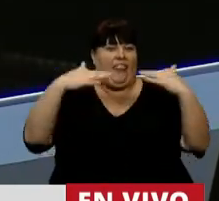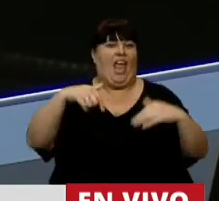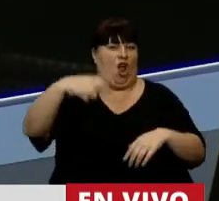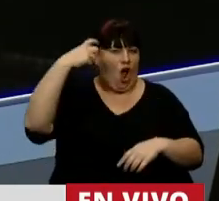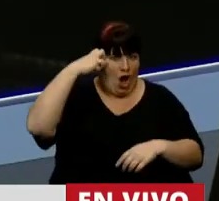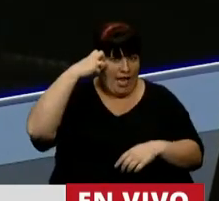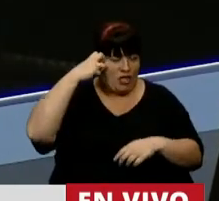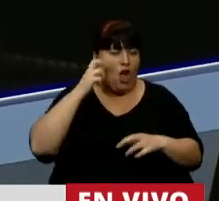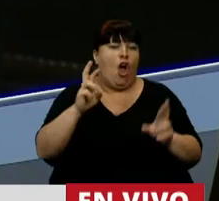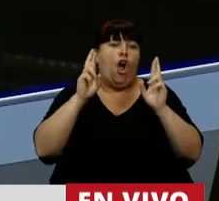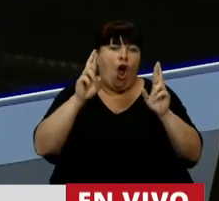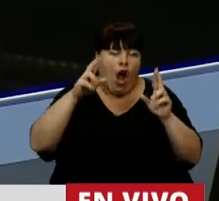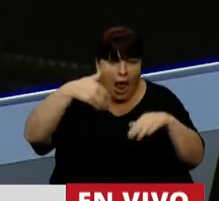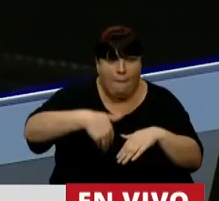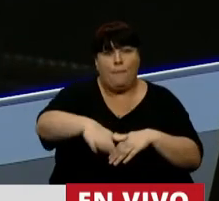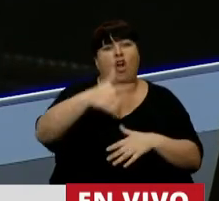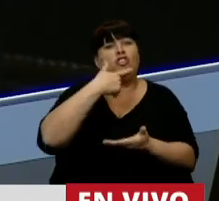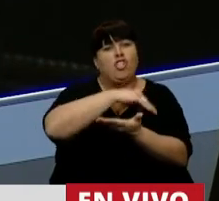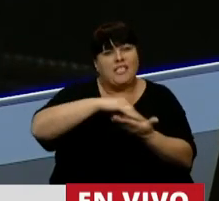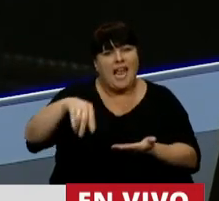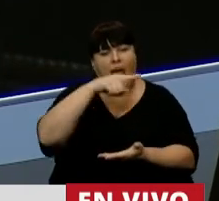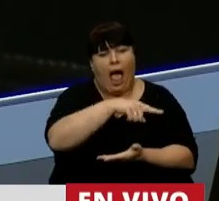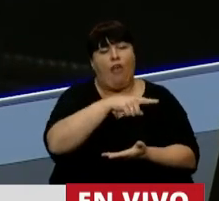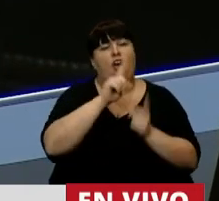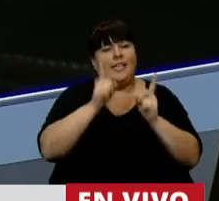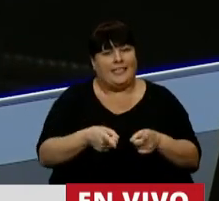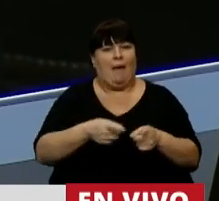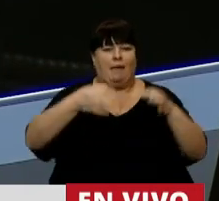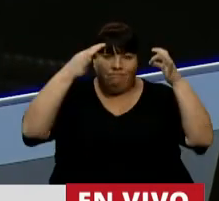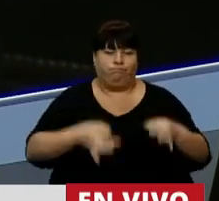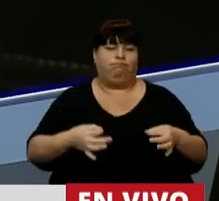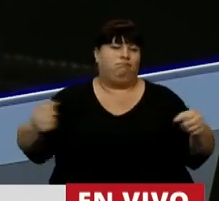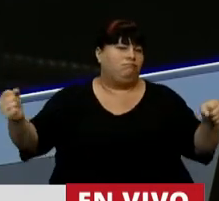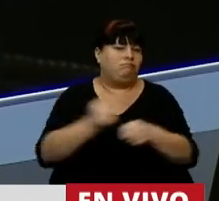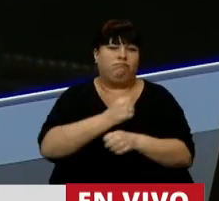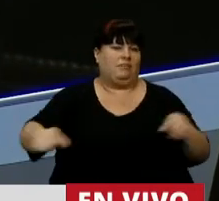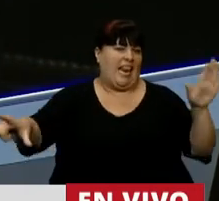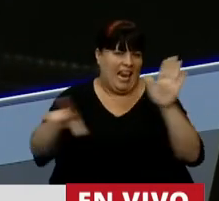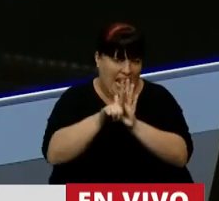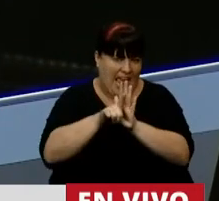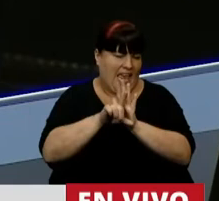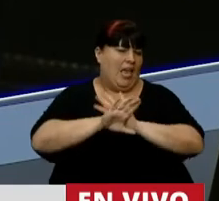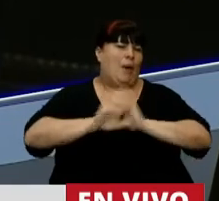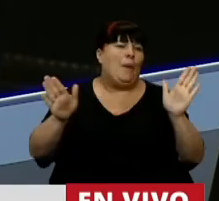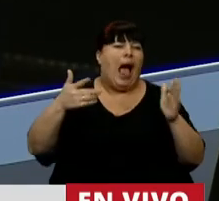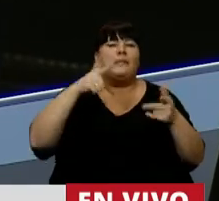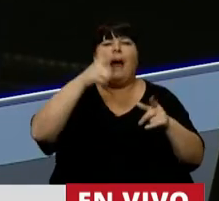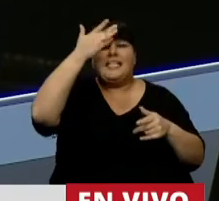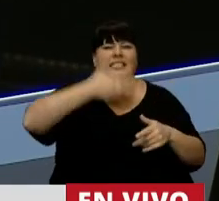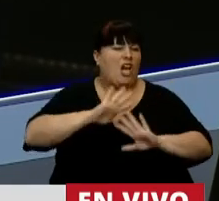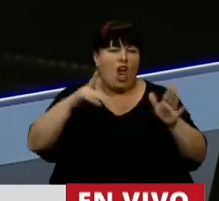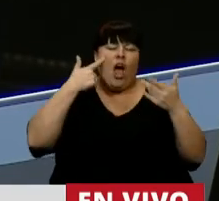Congreso. Esperamos que pronto el Senado de la Nación la convierta definitivamente, que se saque el velo,